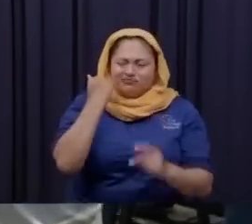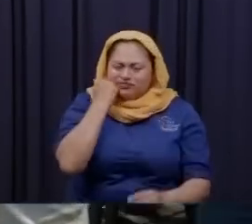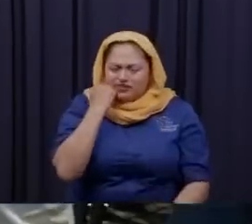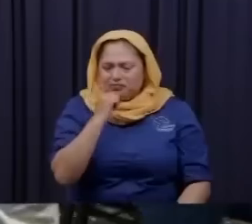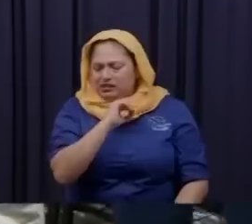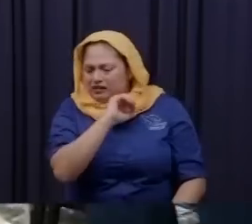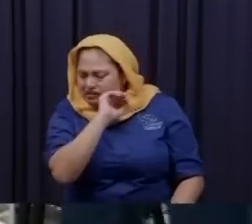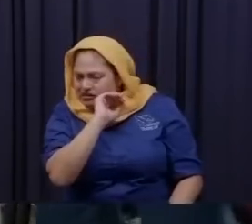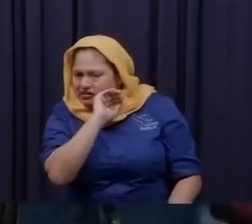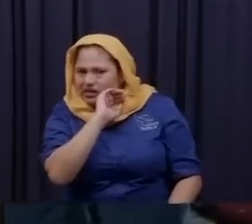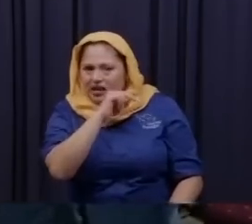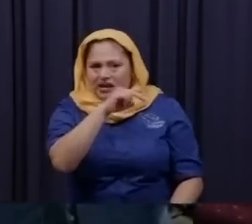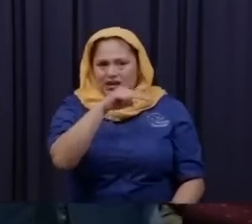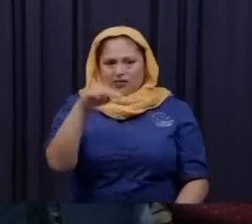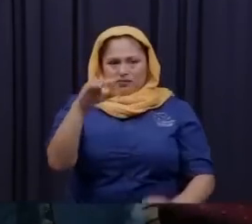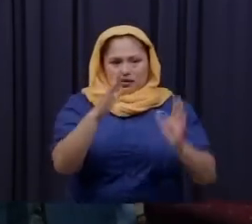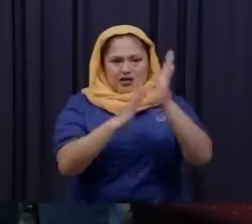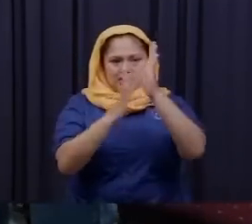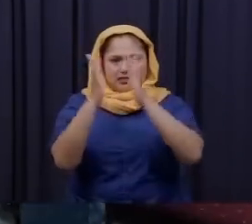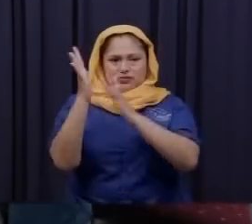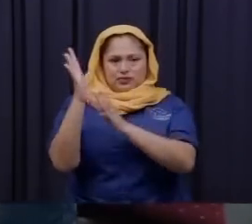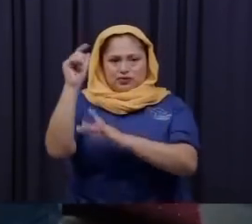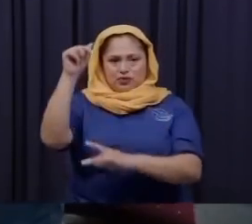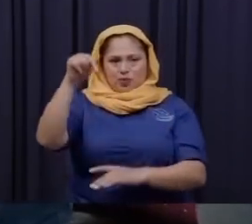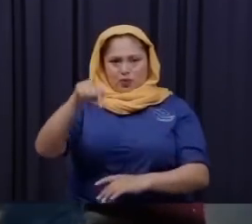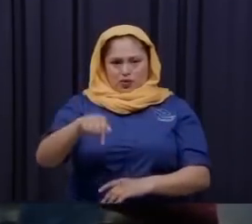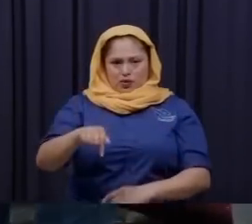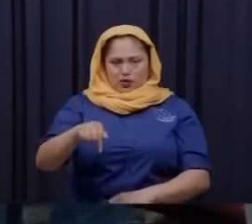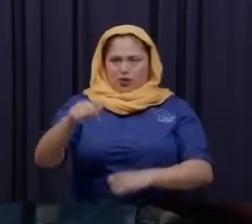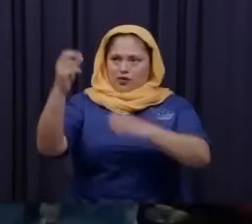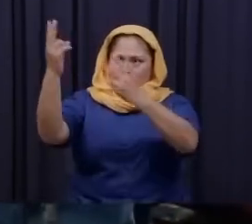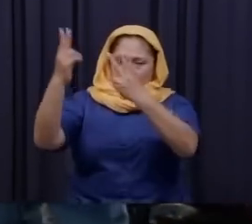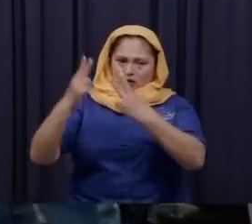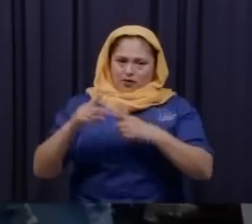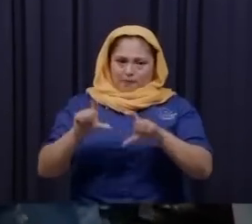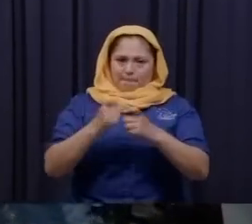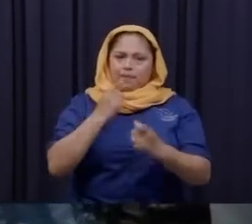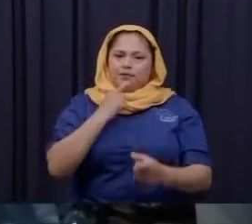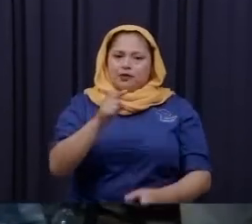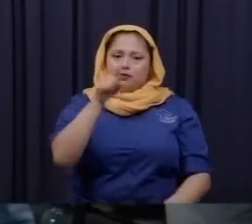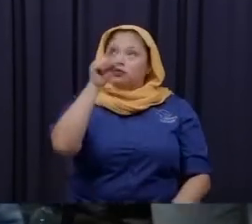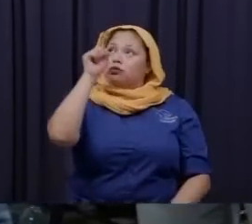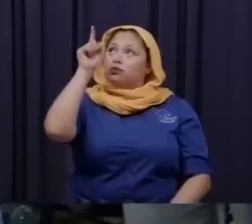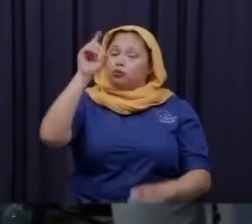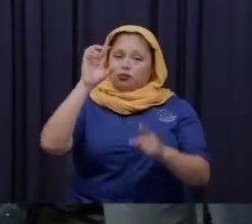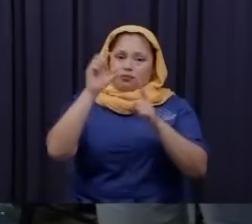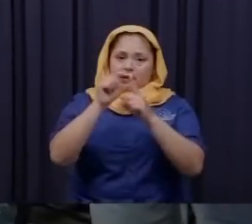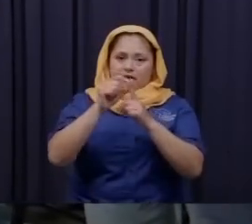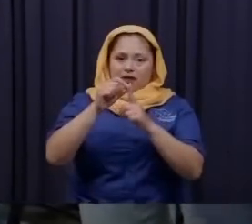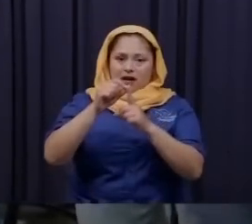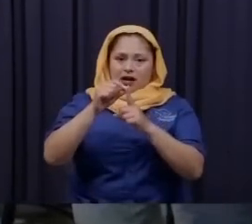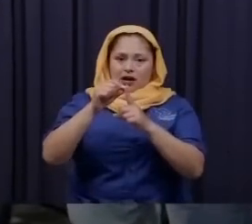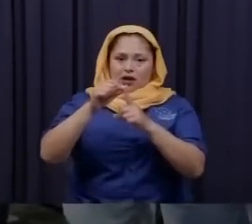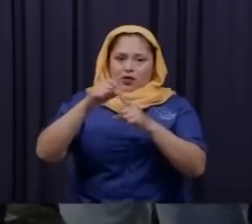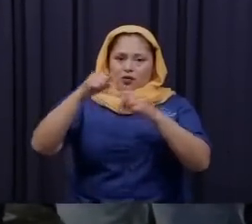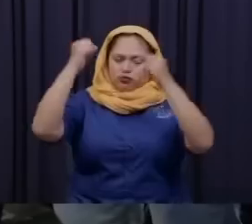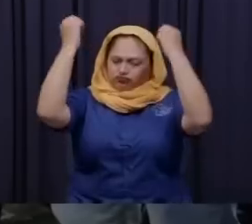enfermedad, en el nombre de Jesús, hoy vengo, como dice tu palabra, ungiendo con